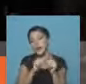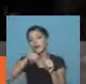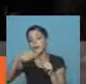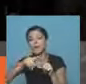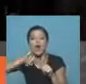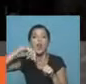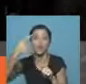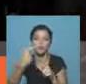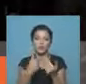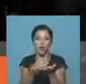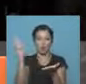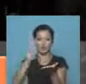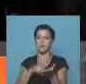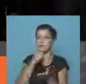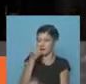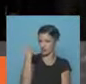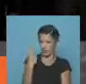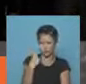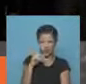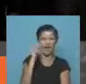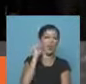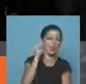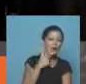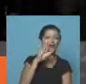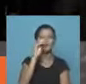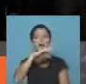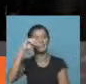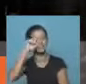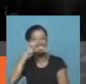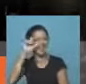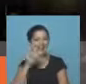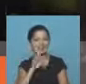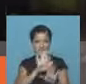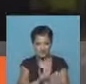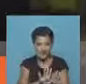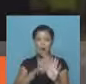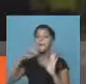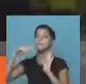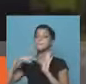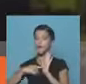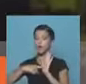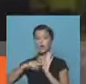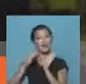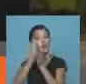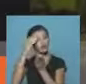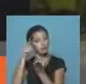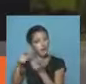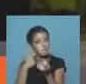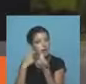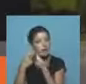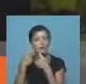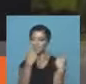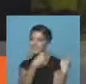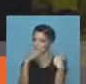ocurrió con Bachelet o con Lagos, digamos. En este sentido, la Constitución paraguaya es muy, claro, muy restrictiva en cuanto, uh-huh, a la reelección